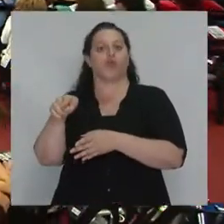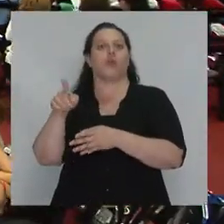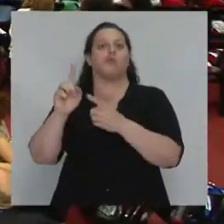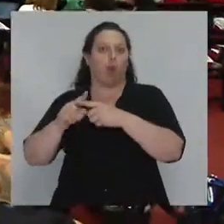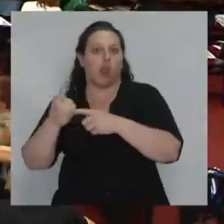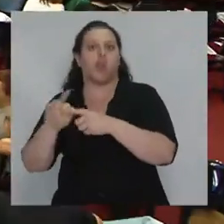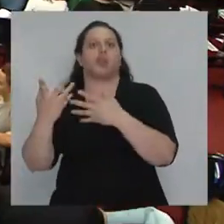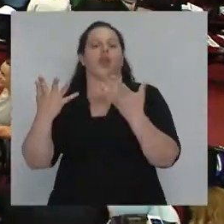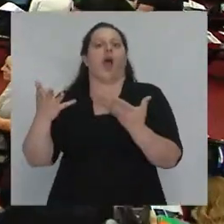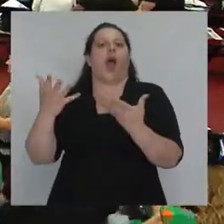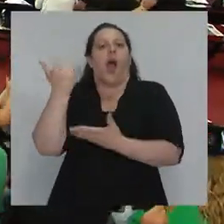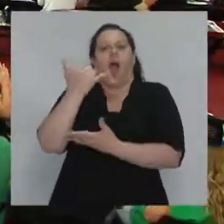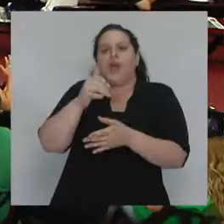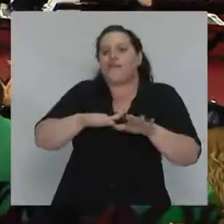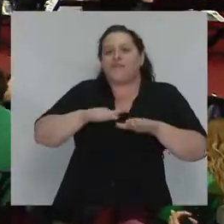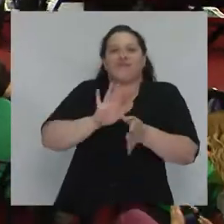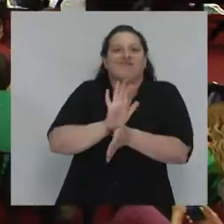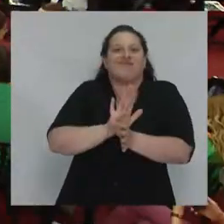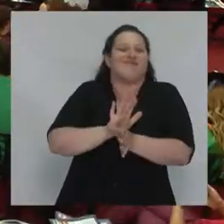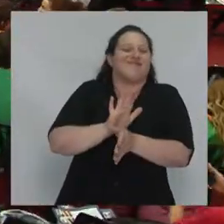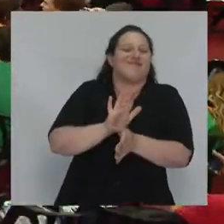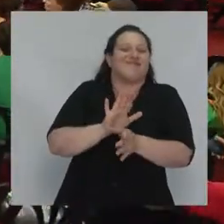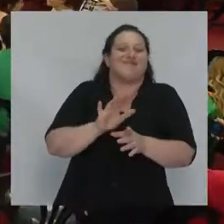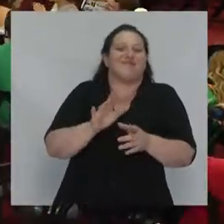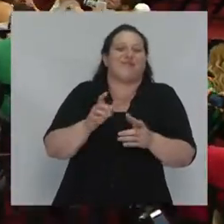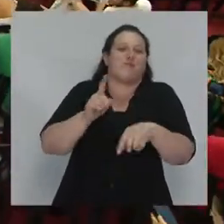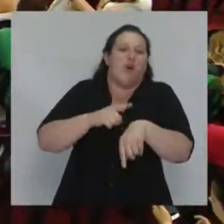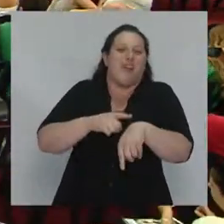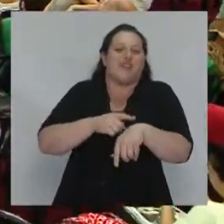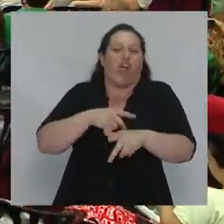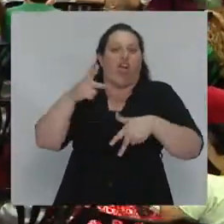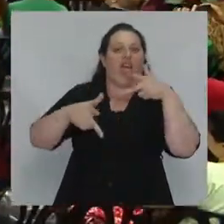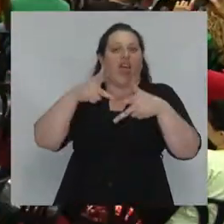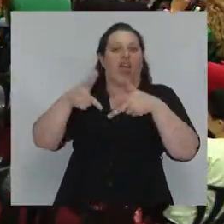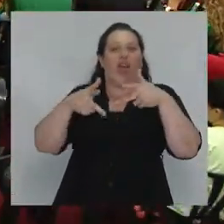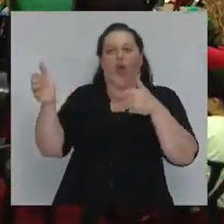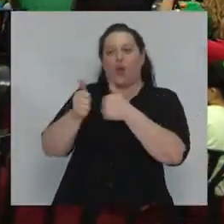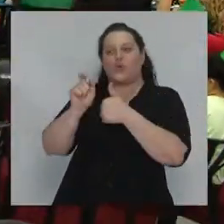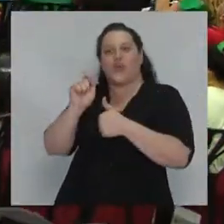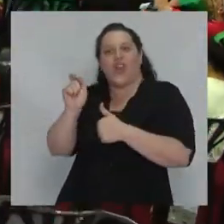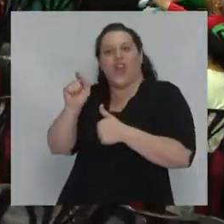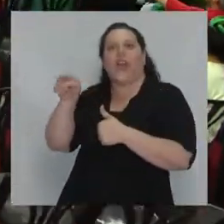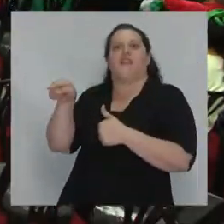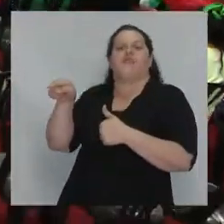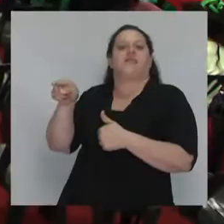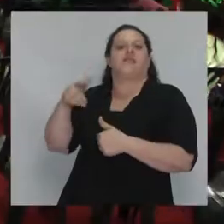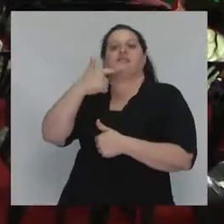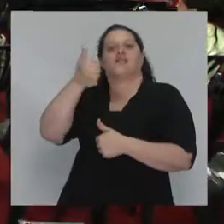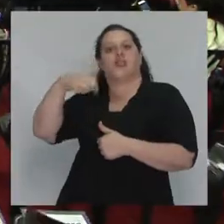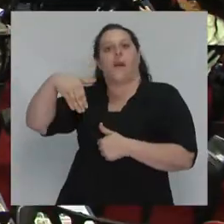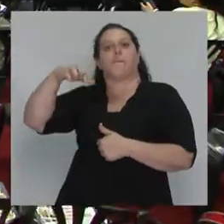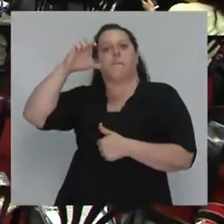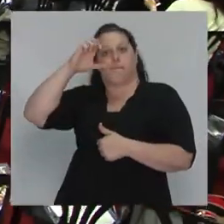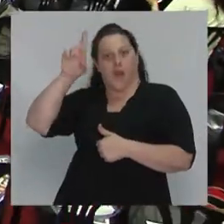y compartir esta mesa con este gran dirigente latinoamericano que es Ernesto Samper.